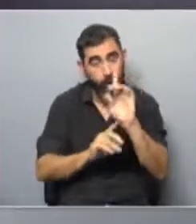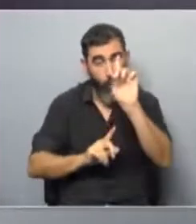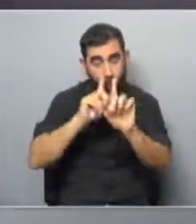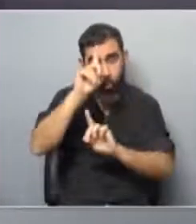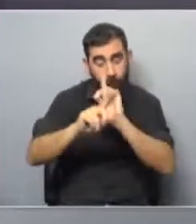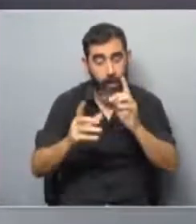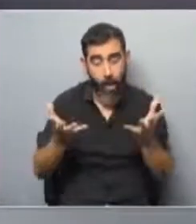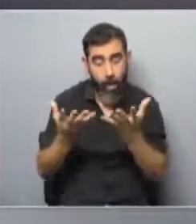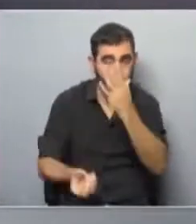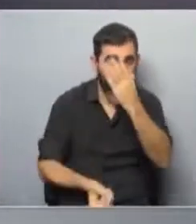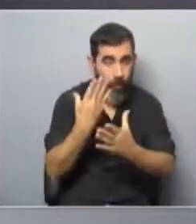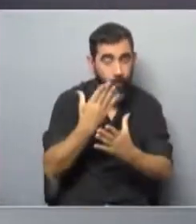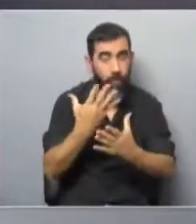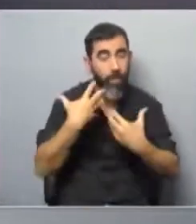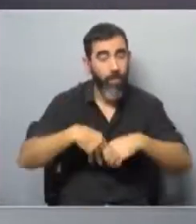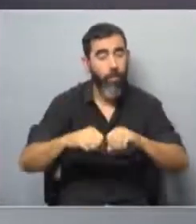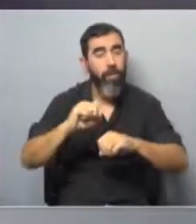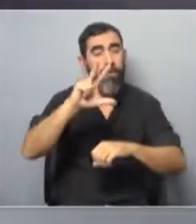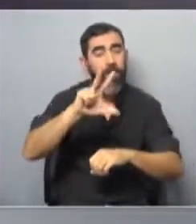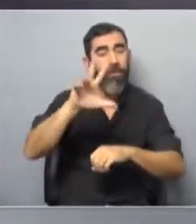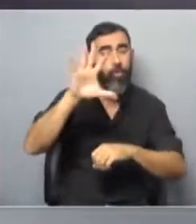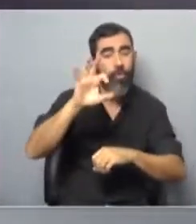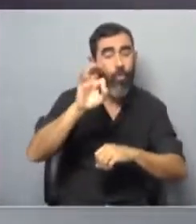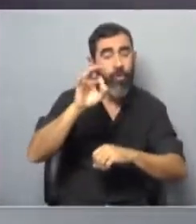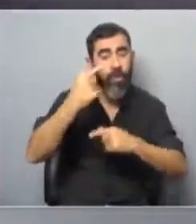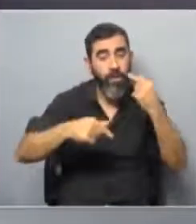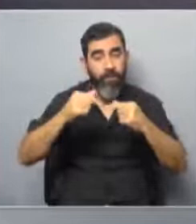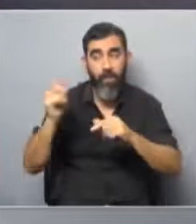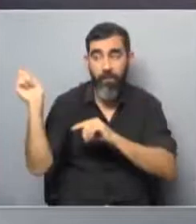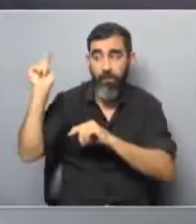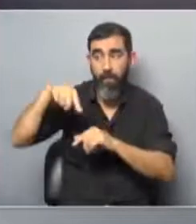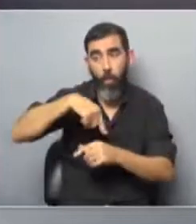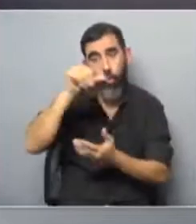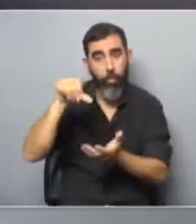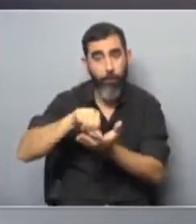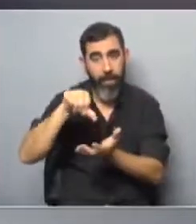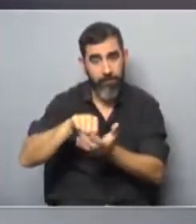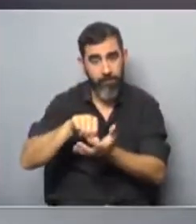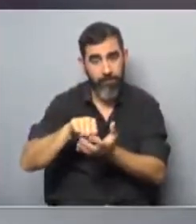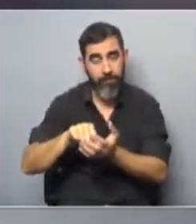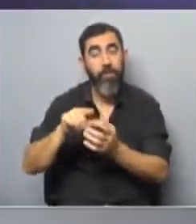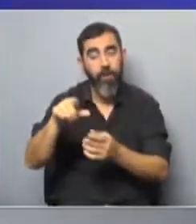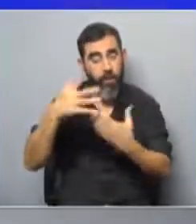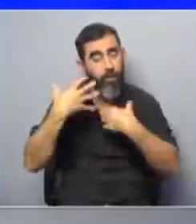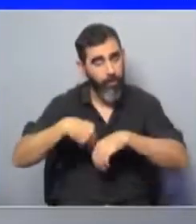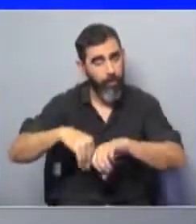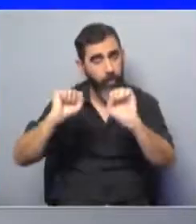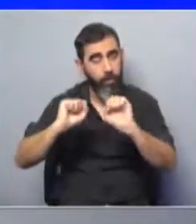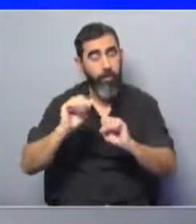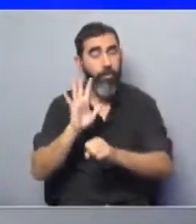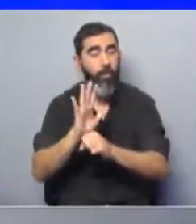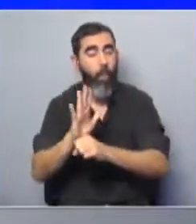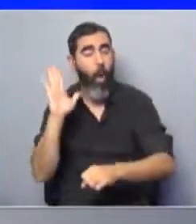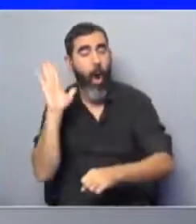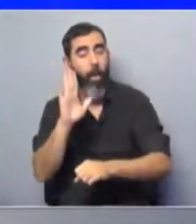se está actualizando, identificó unas 350, creo, especies exóticas, y dentro de esas se identificaron como amenazantes,